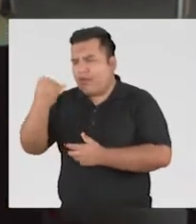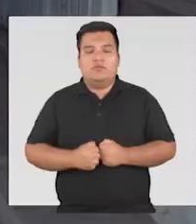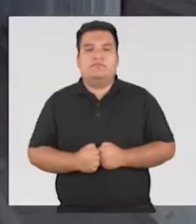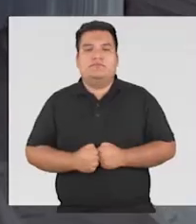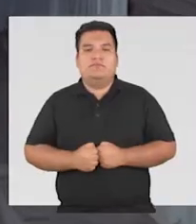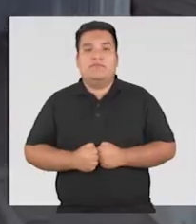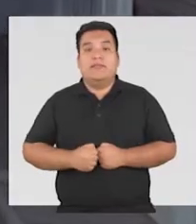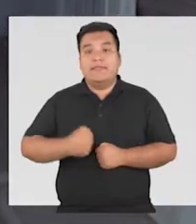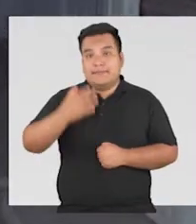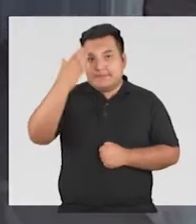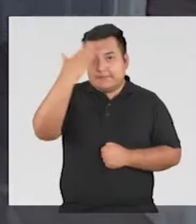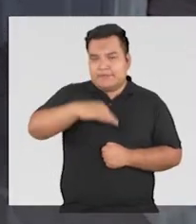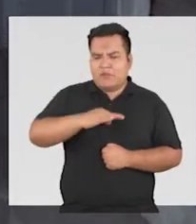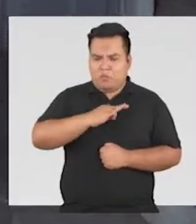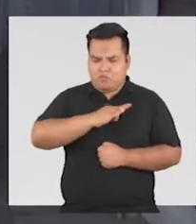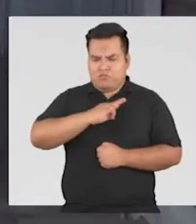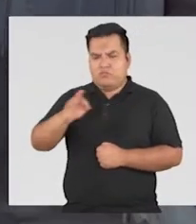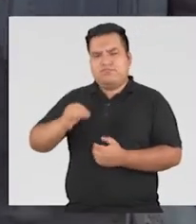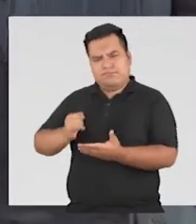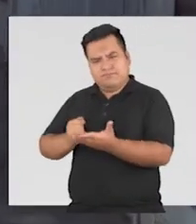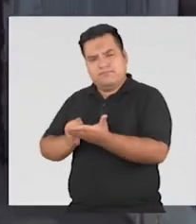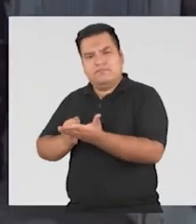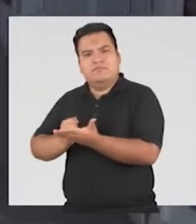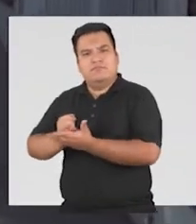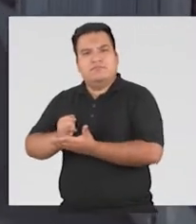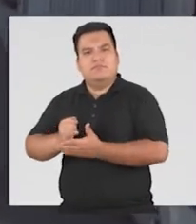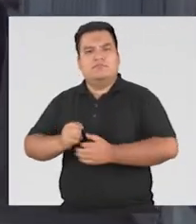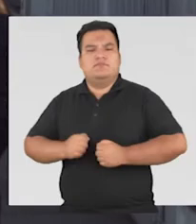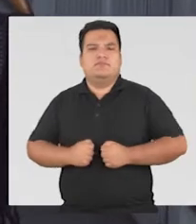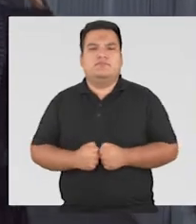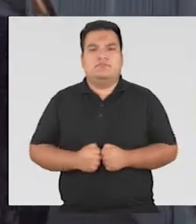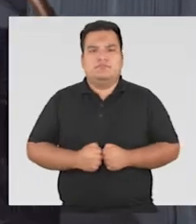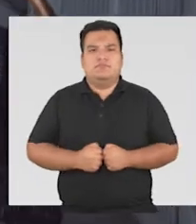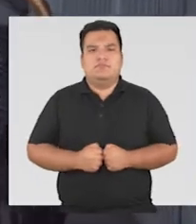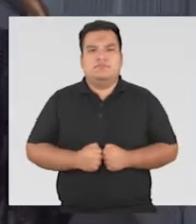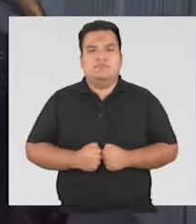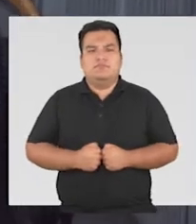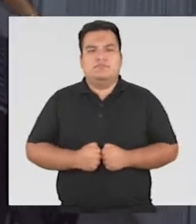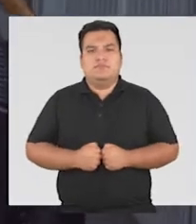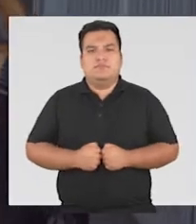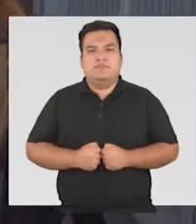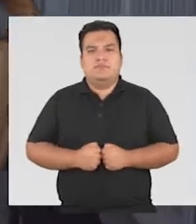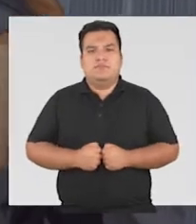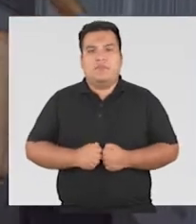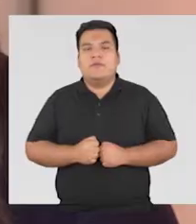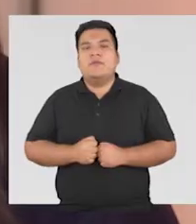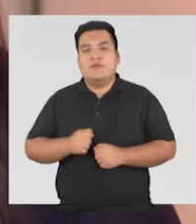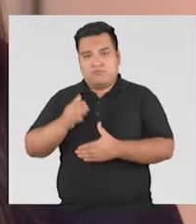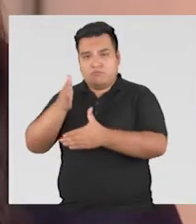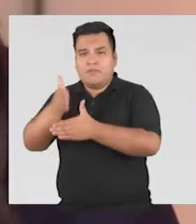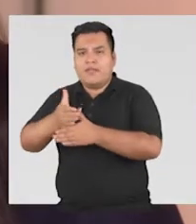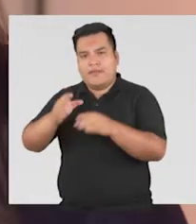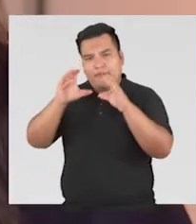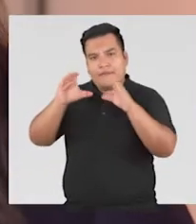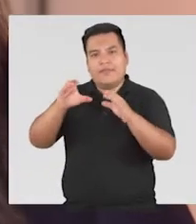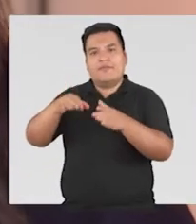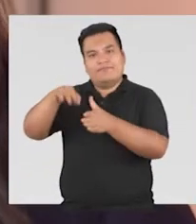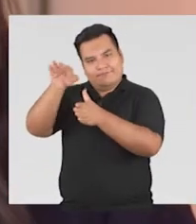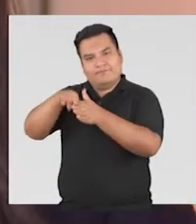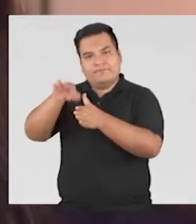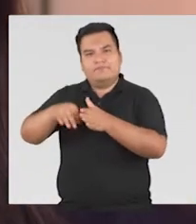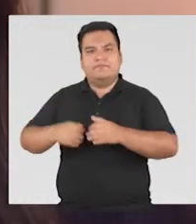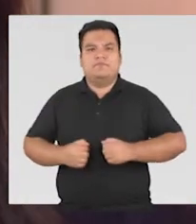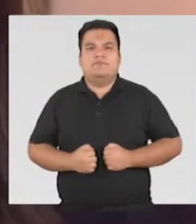diferente. Sabemos que tenemos en nuestras manos el poder de decidir. El domingo 6 de